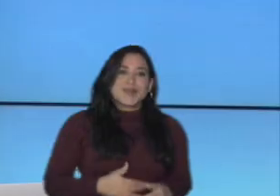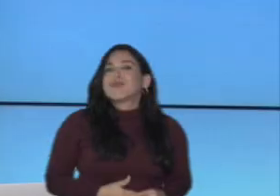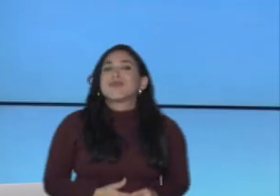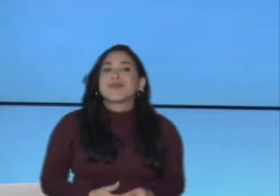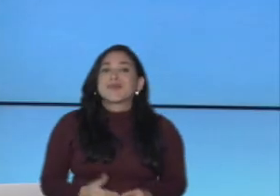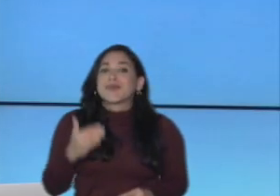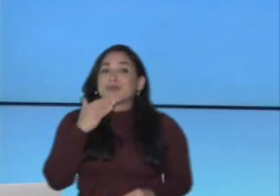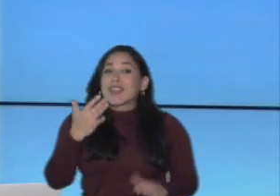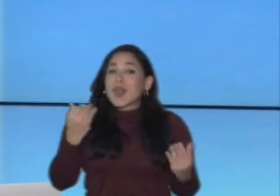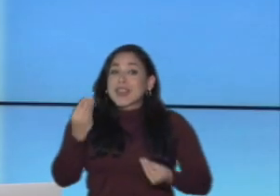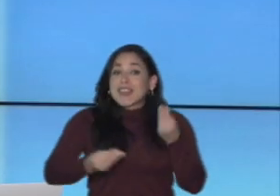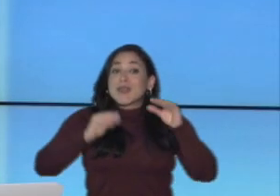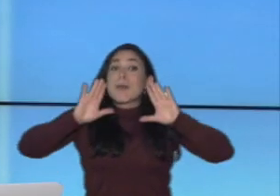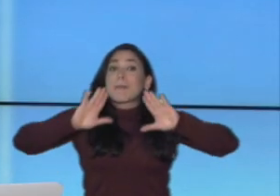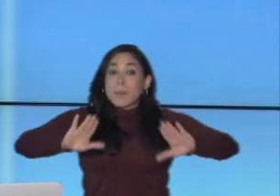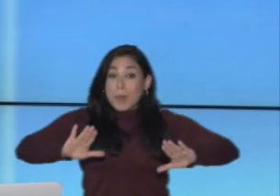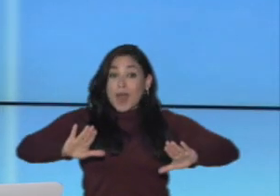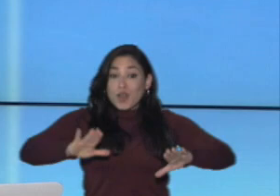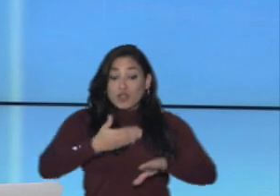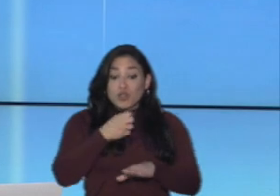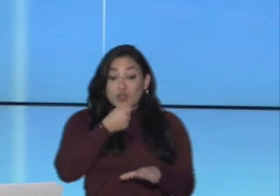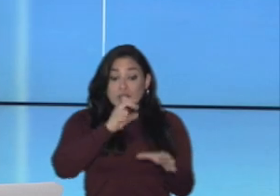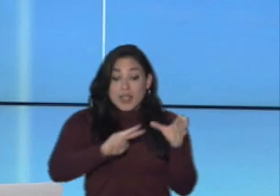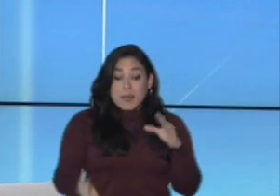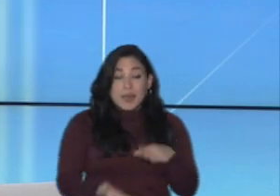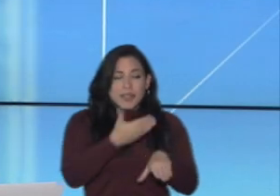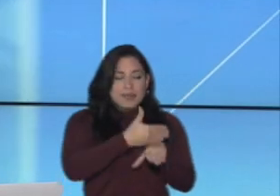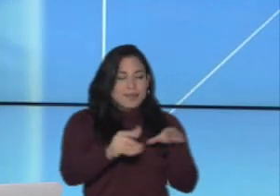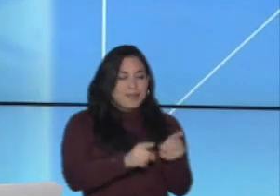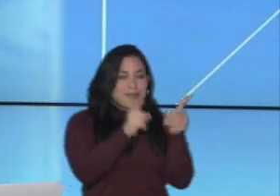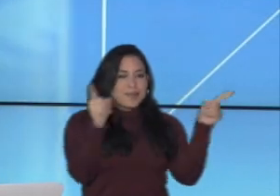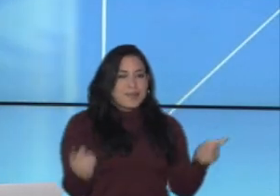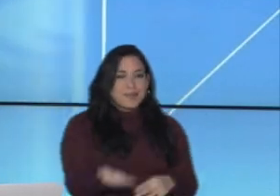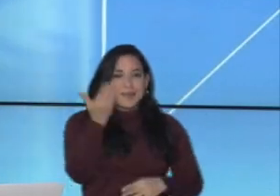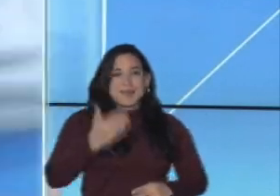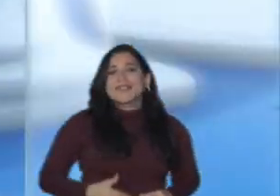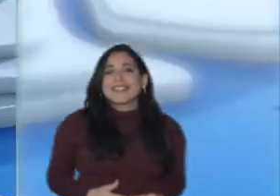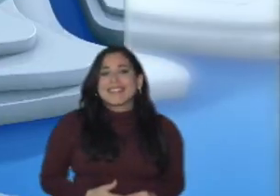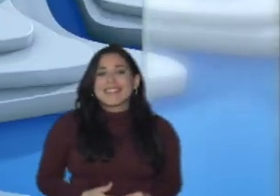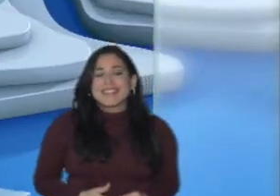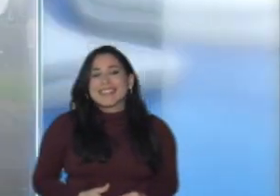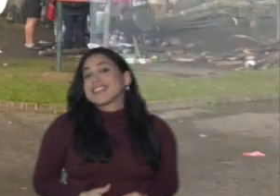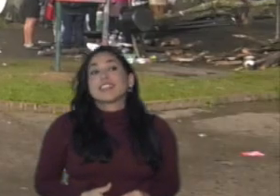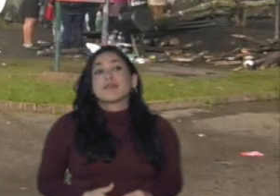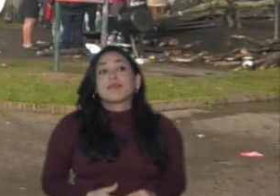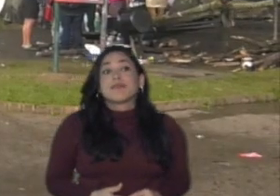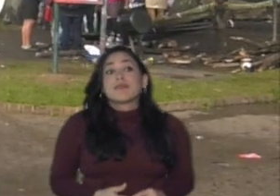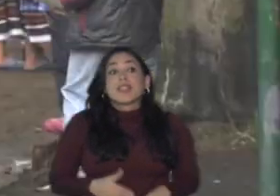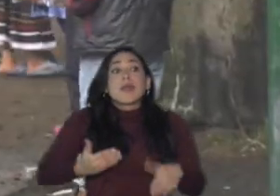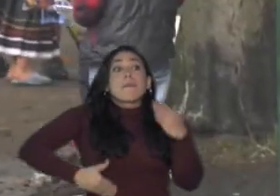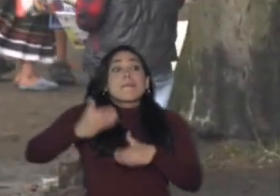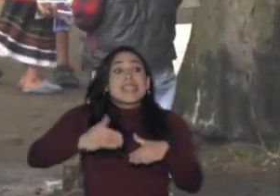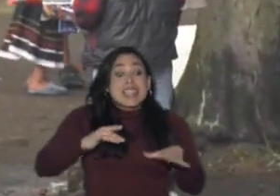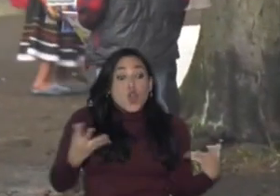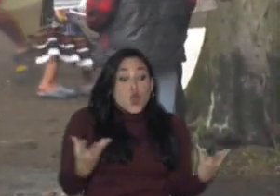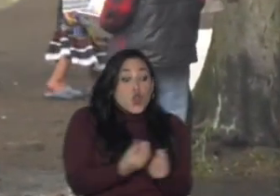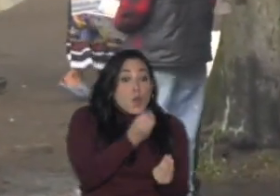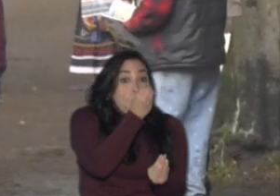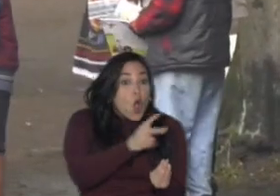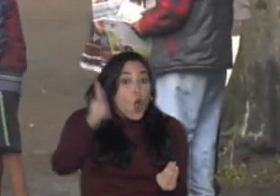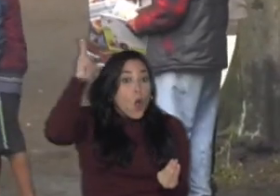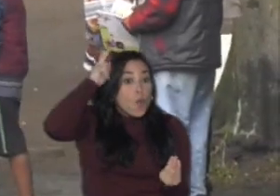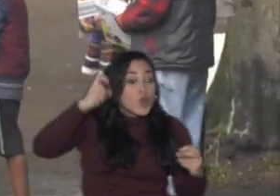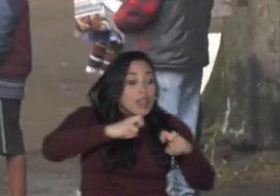Sebastián, muchas gracias. Nosotros hacemos una pausa en Noticentro 1 CMI, pero al regresar, espero. Empieza traslado de indígenas